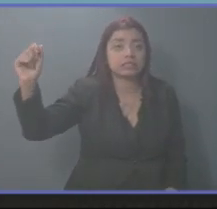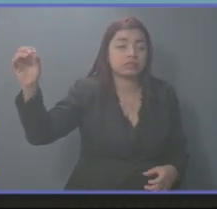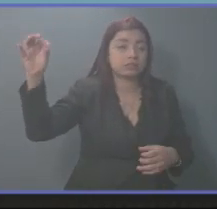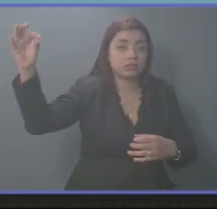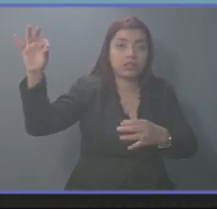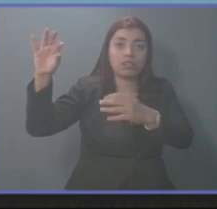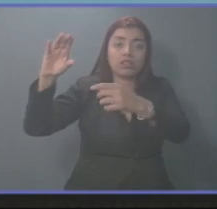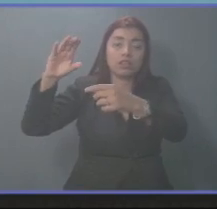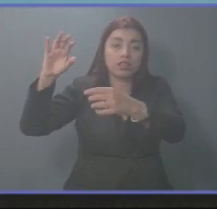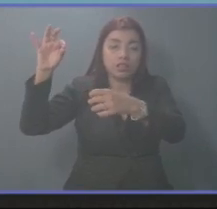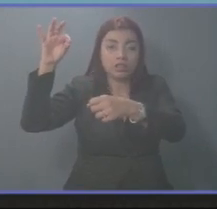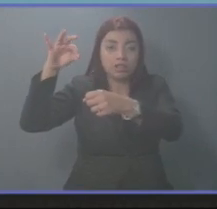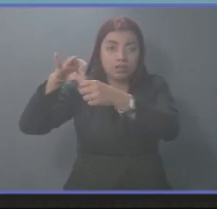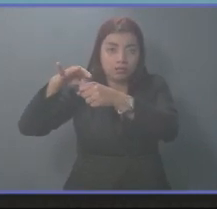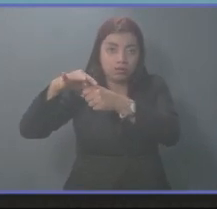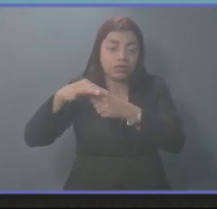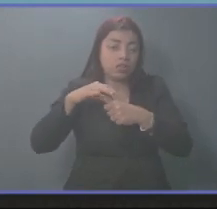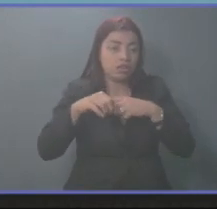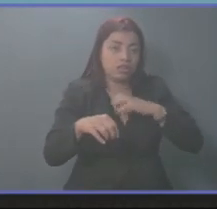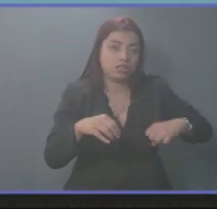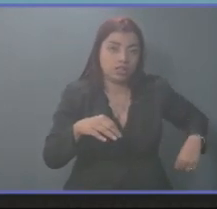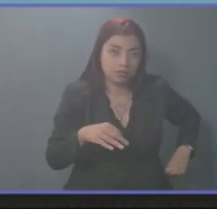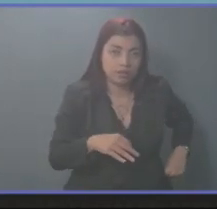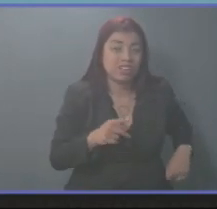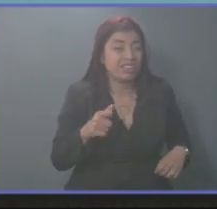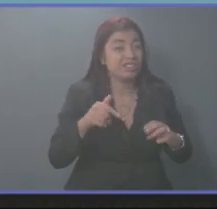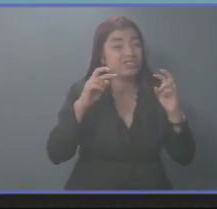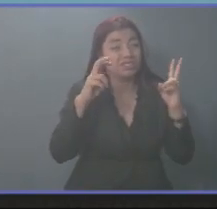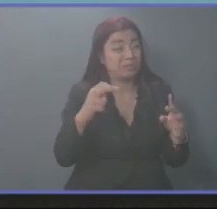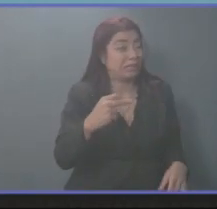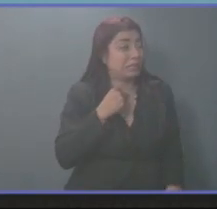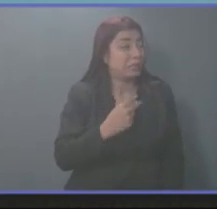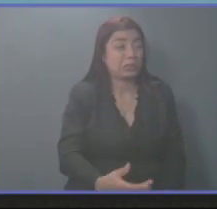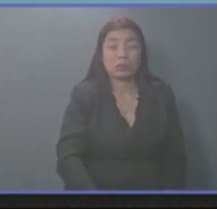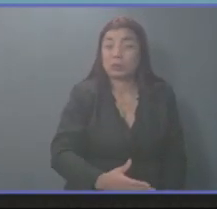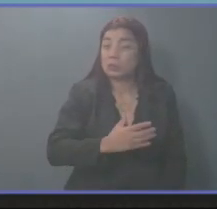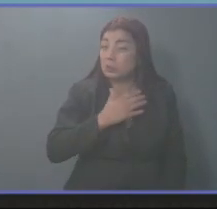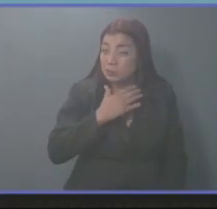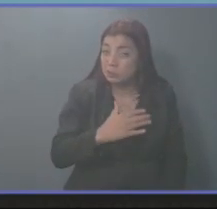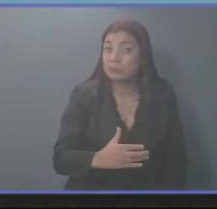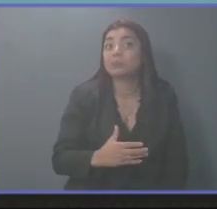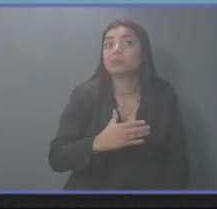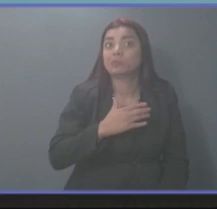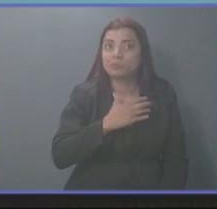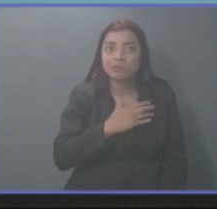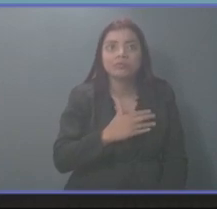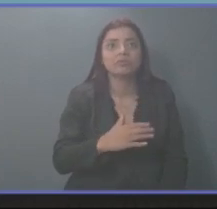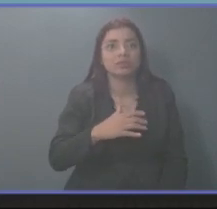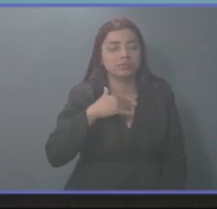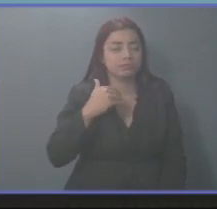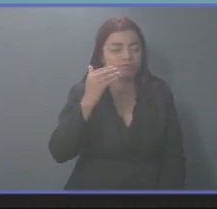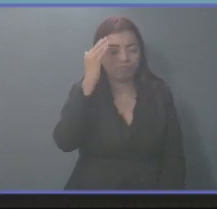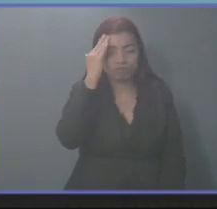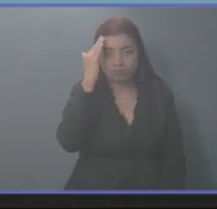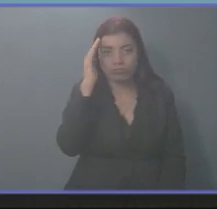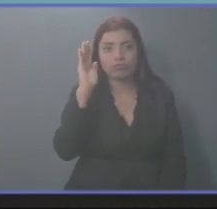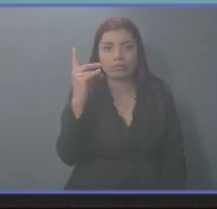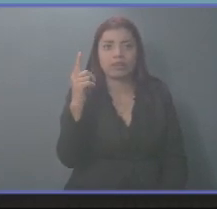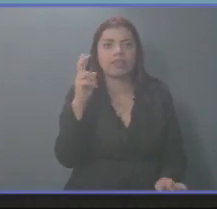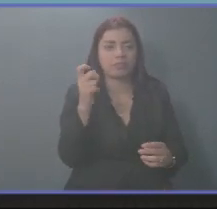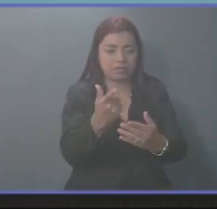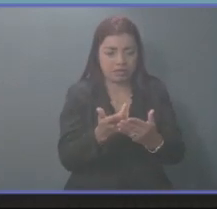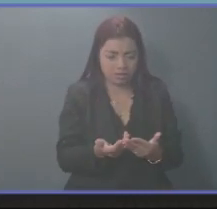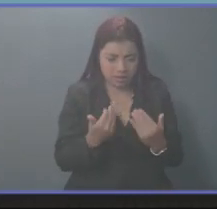nosotros lo planteamos desde un inicio, es complejo. Sin embargo, reconocemos que tiene a la base el derecho de